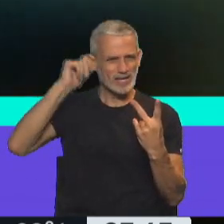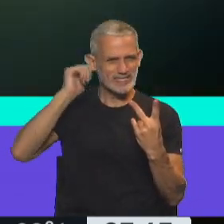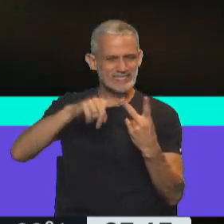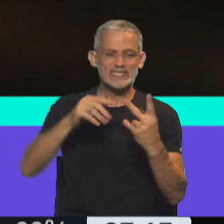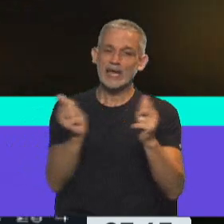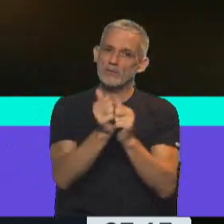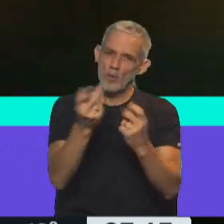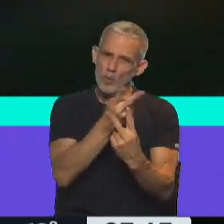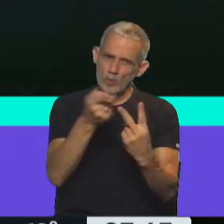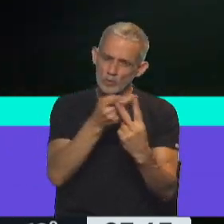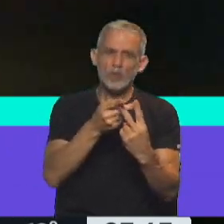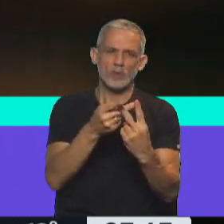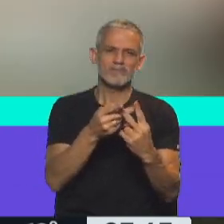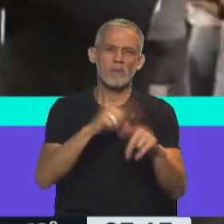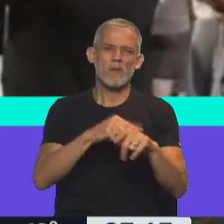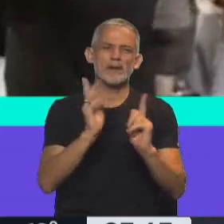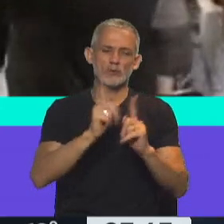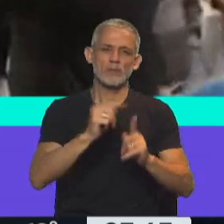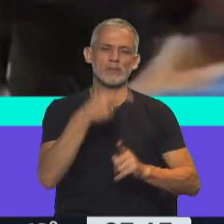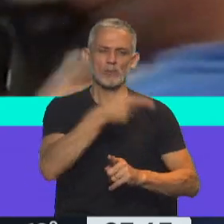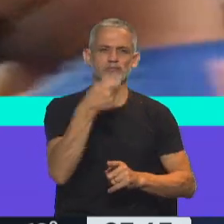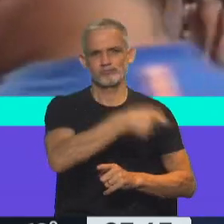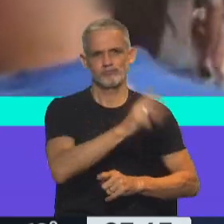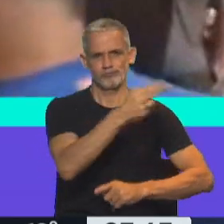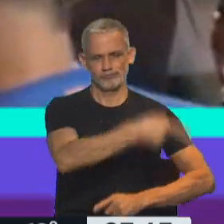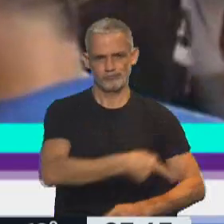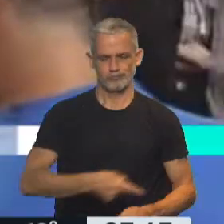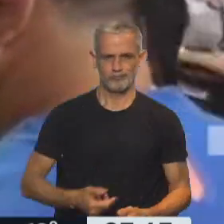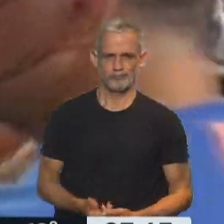acompañaba a Suárez al momento de este hecho.